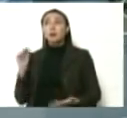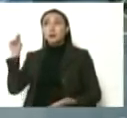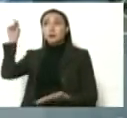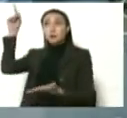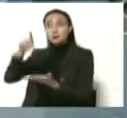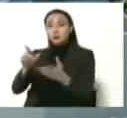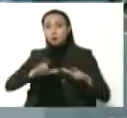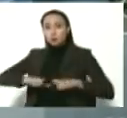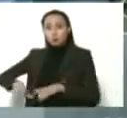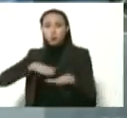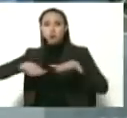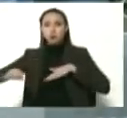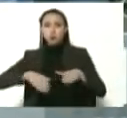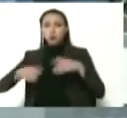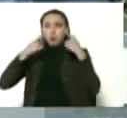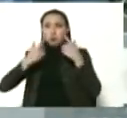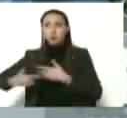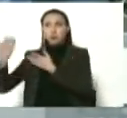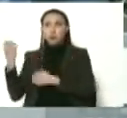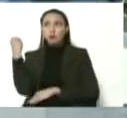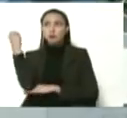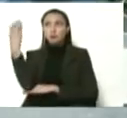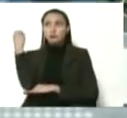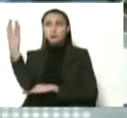Tinaquillo. Adelante, compañera.